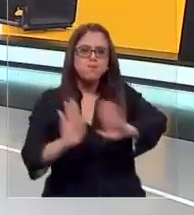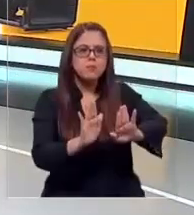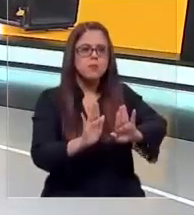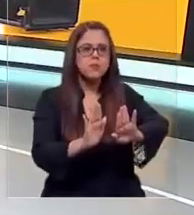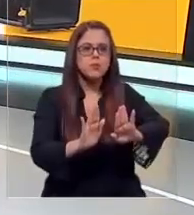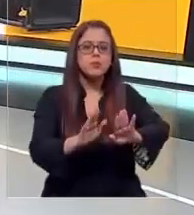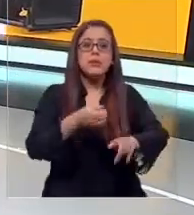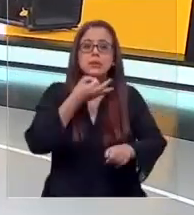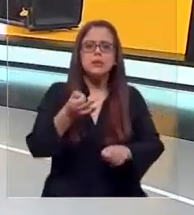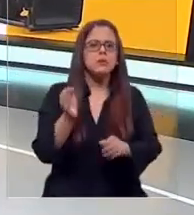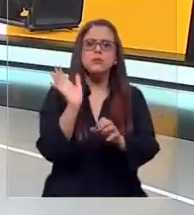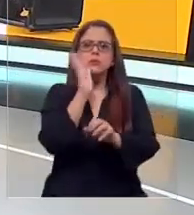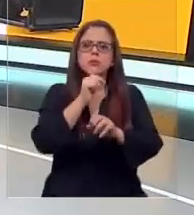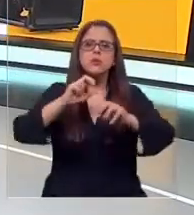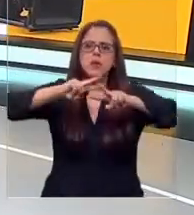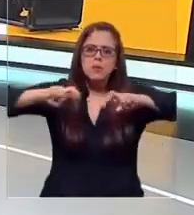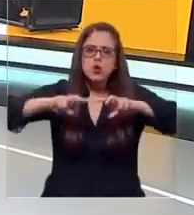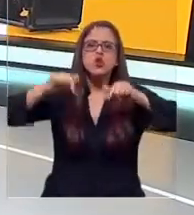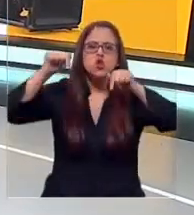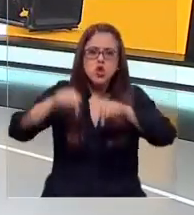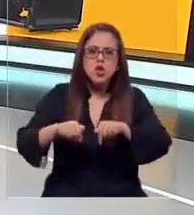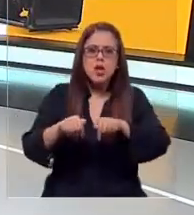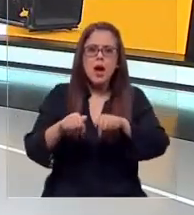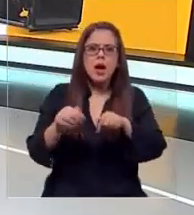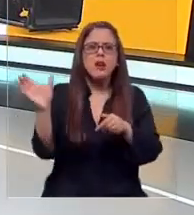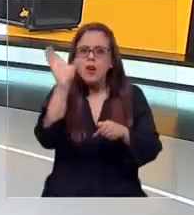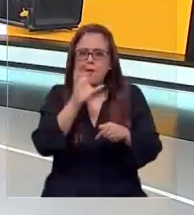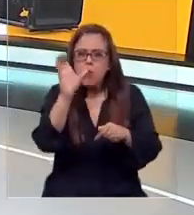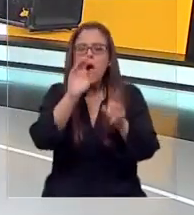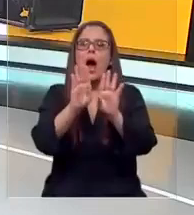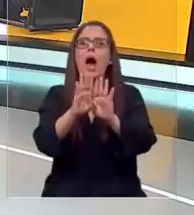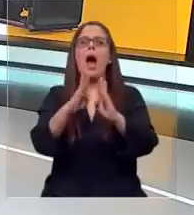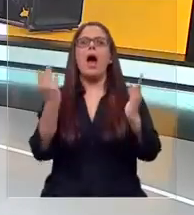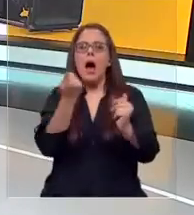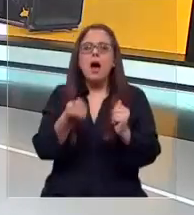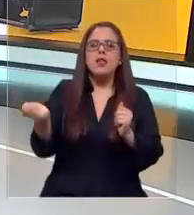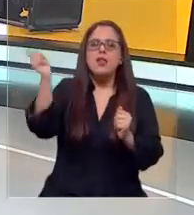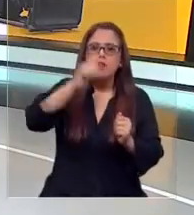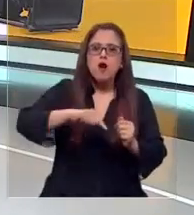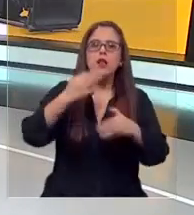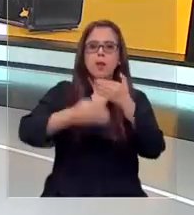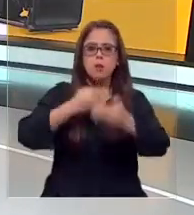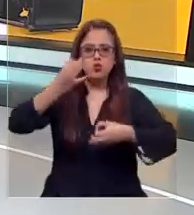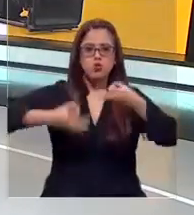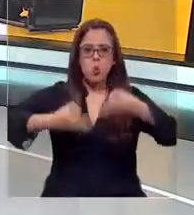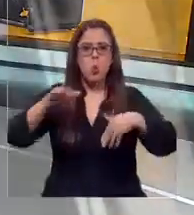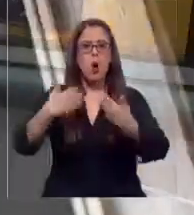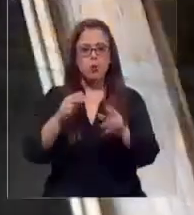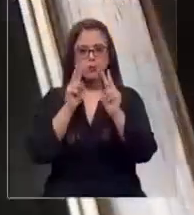que nunca se investigó y hoy buscan reabrir el proceso judicial. Carolina Vera con la historia.